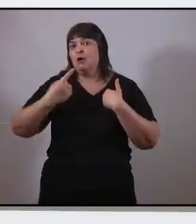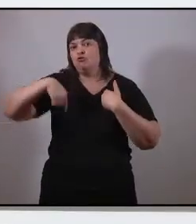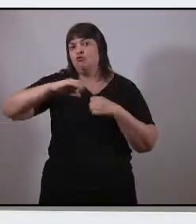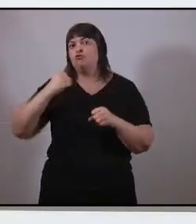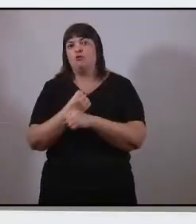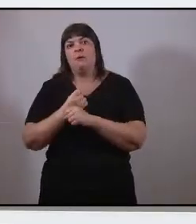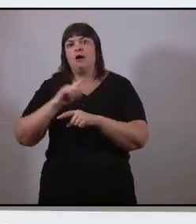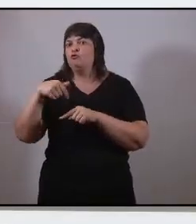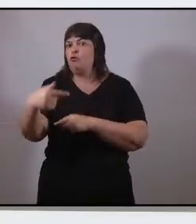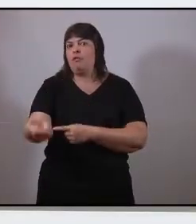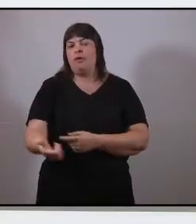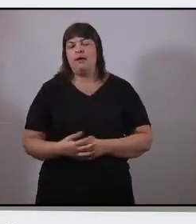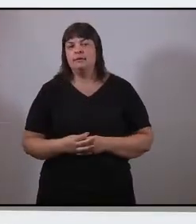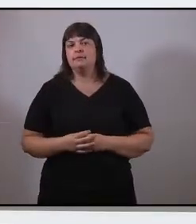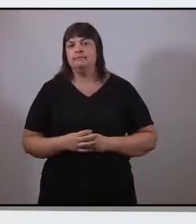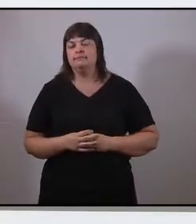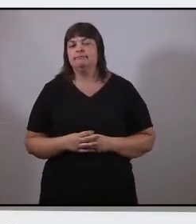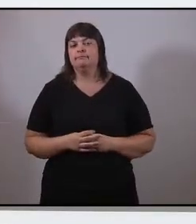trabajamos cada día, Ana.